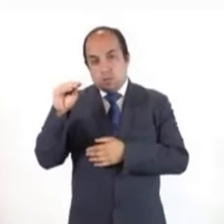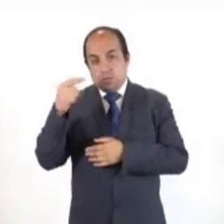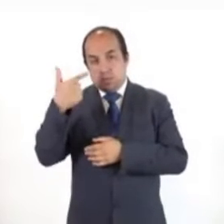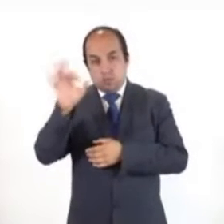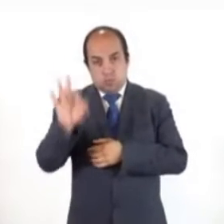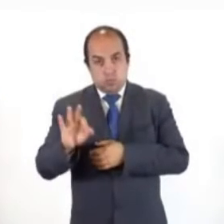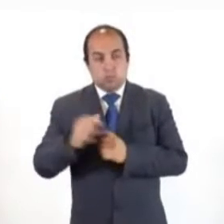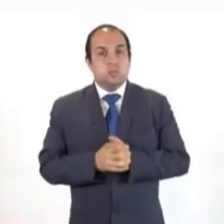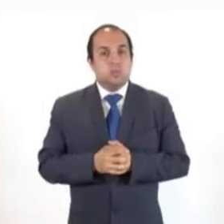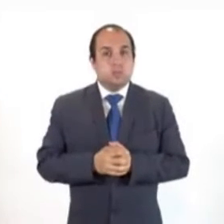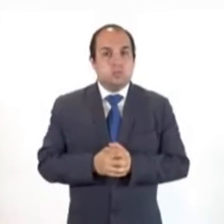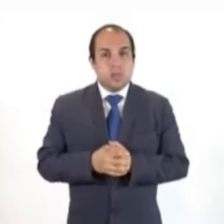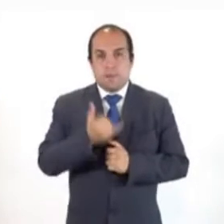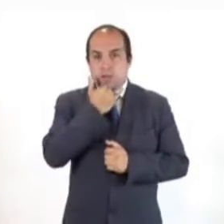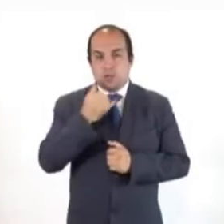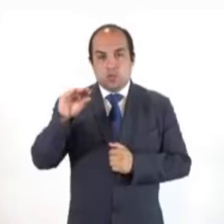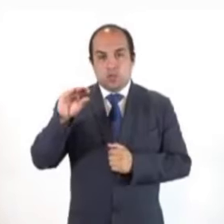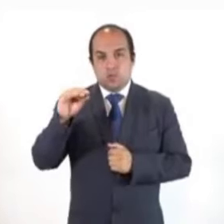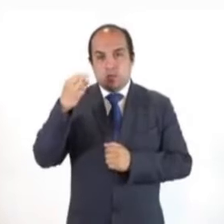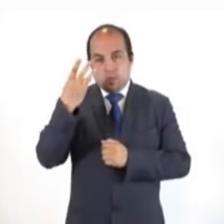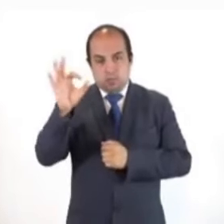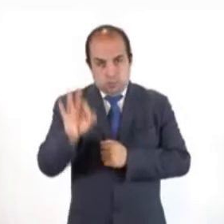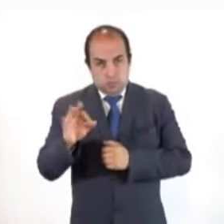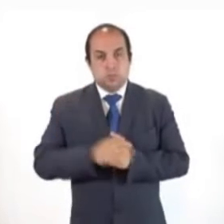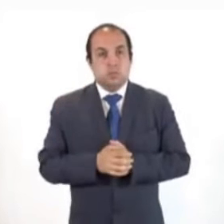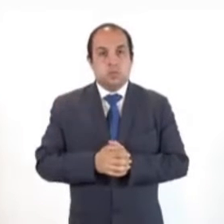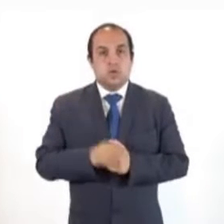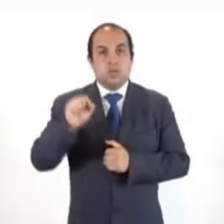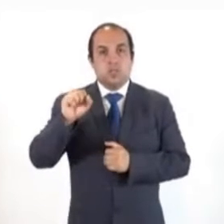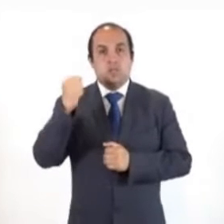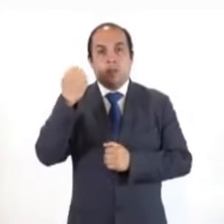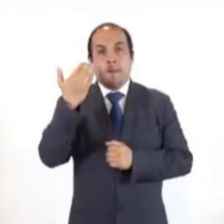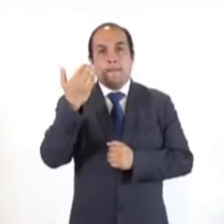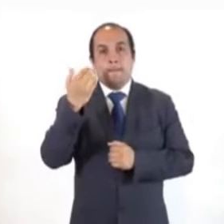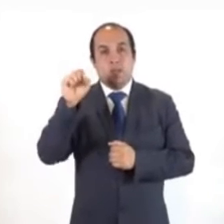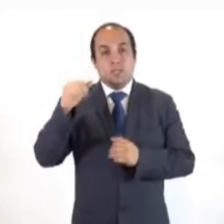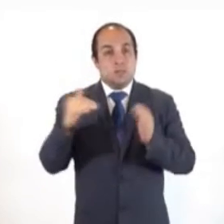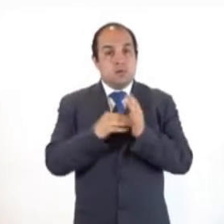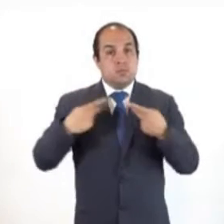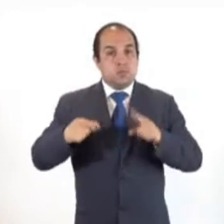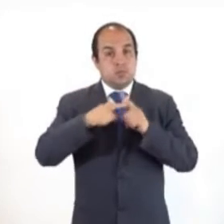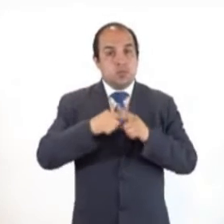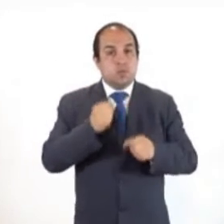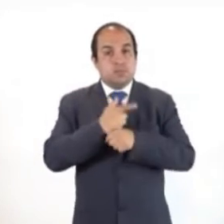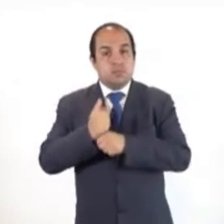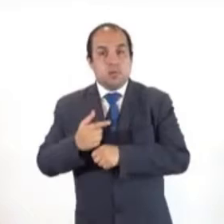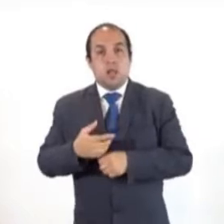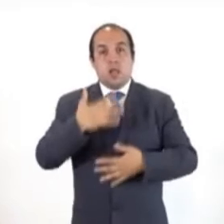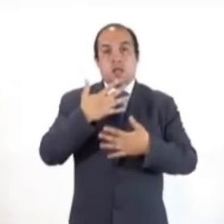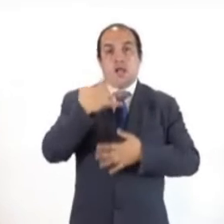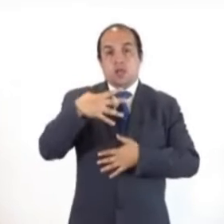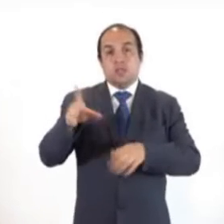con como del 93% con las 60.000 personas positivas que llegamos a identificar en periodos de 14